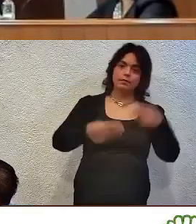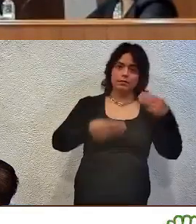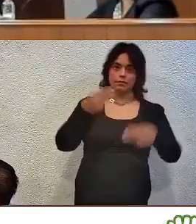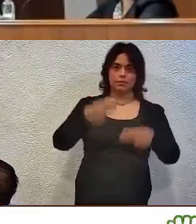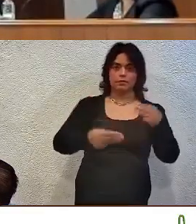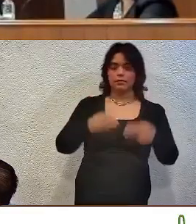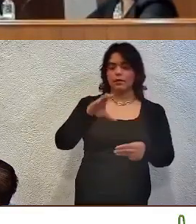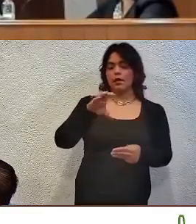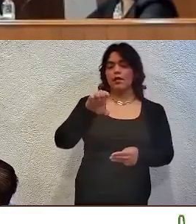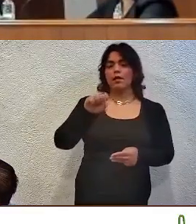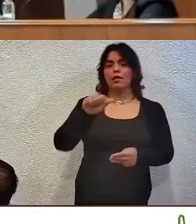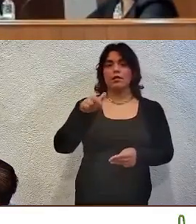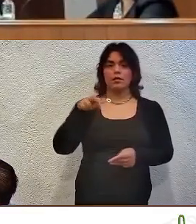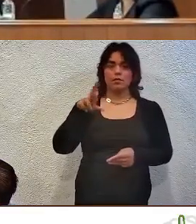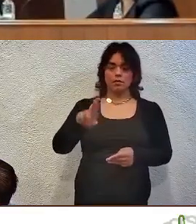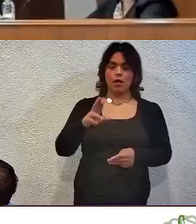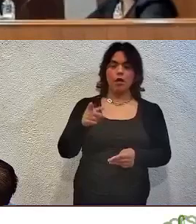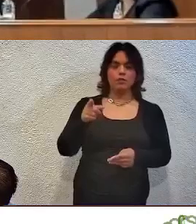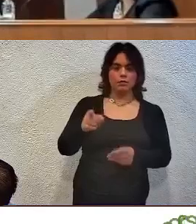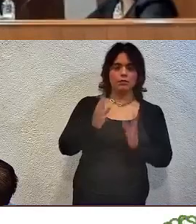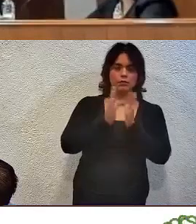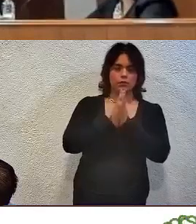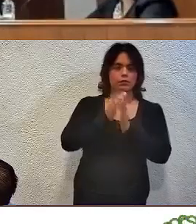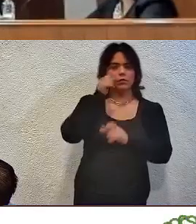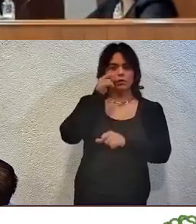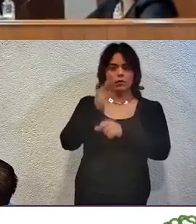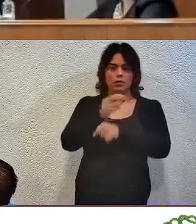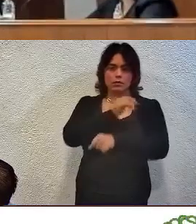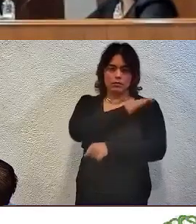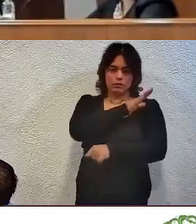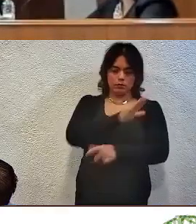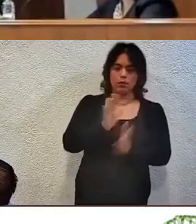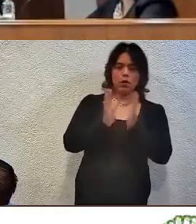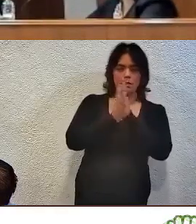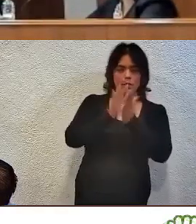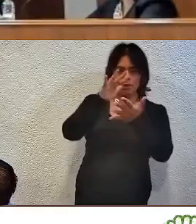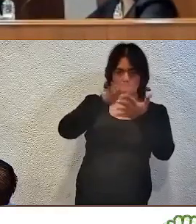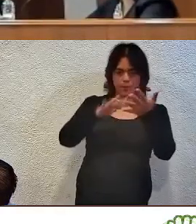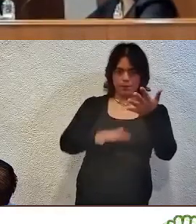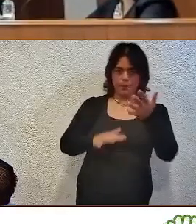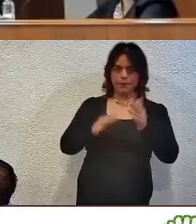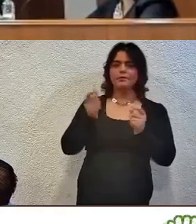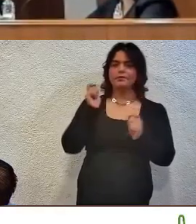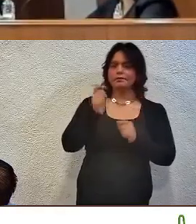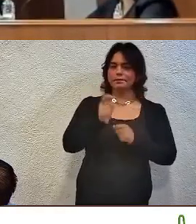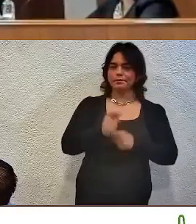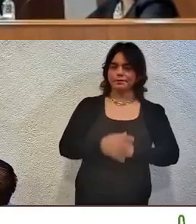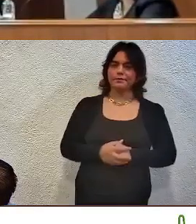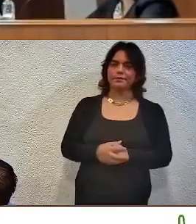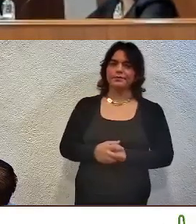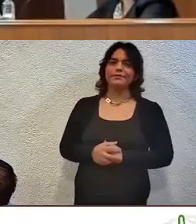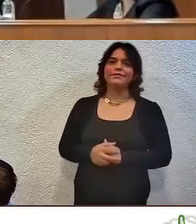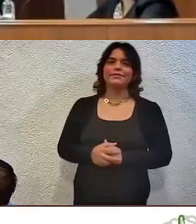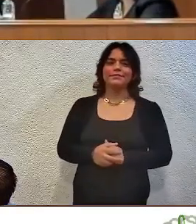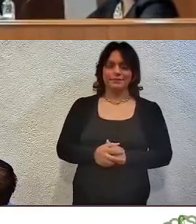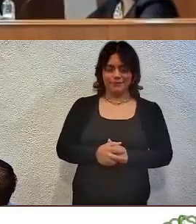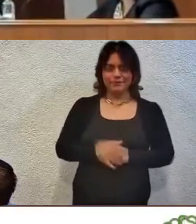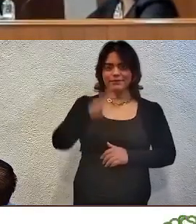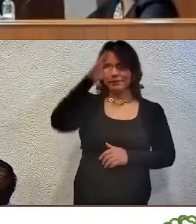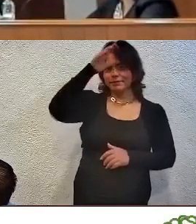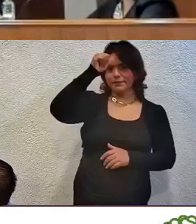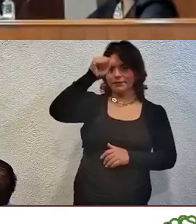César Salgado Alpizar, por lo que le solicito, secretario general, nos apoye con la cuenta respectiva. Con su autorización, magistrada